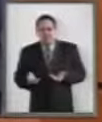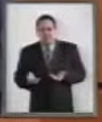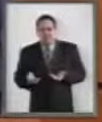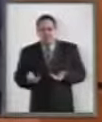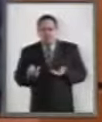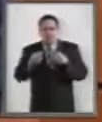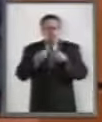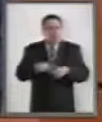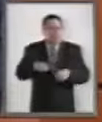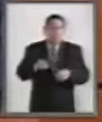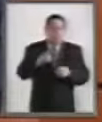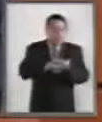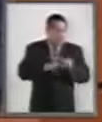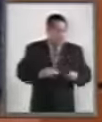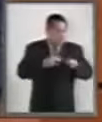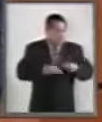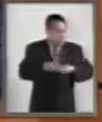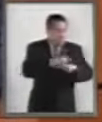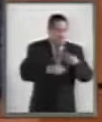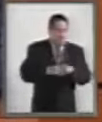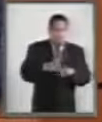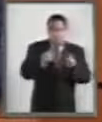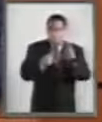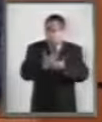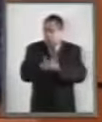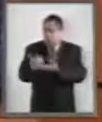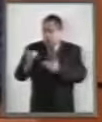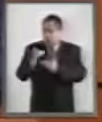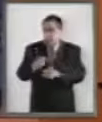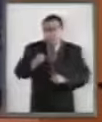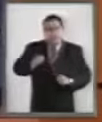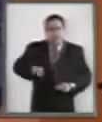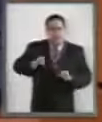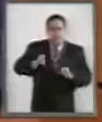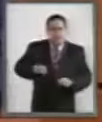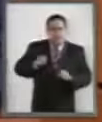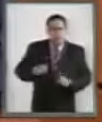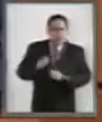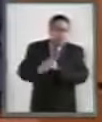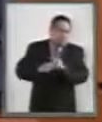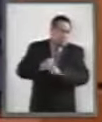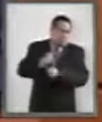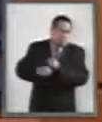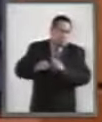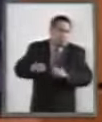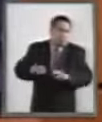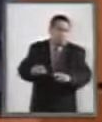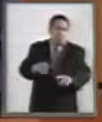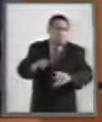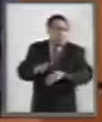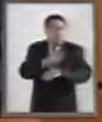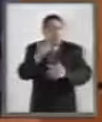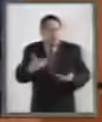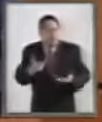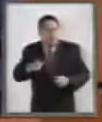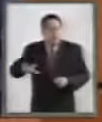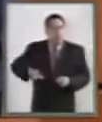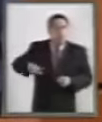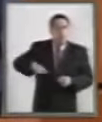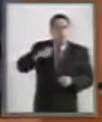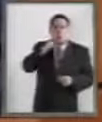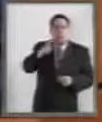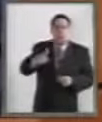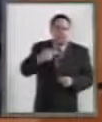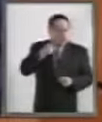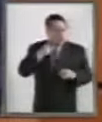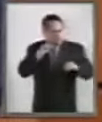mercado interno. Hay salarios estancados, impuestos regresivos, porque desde el gobierno no existe